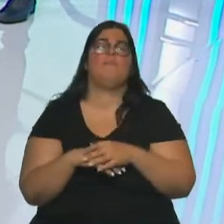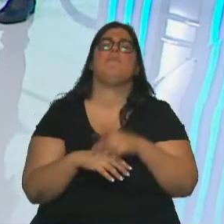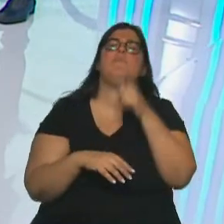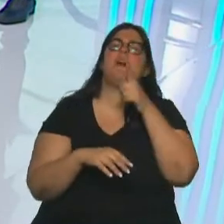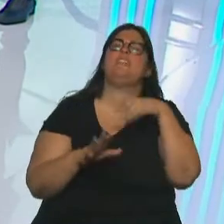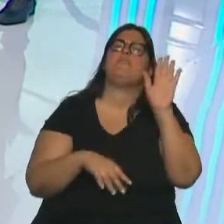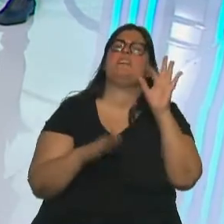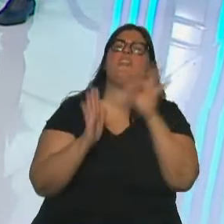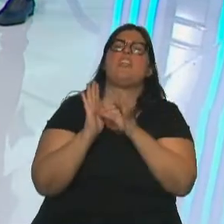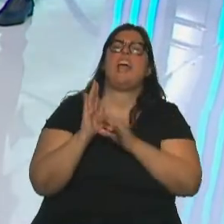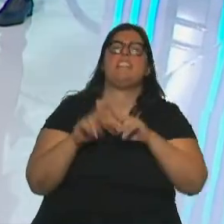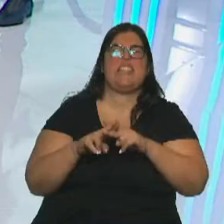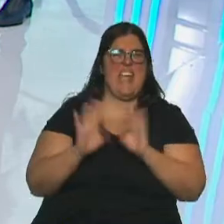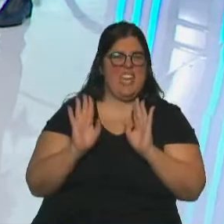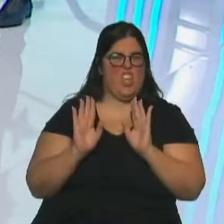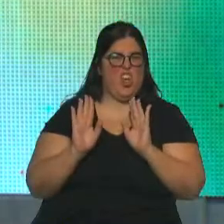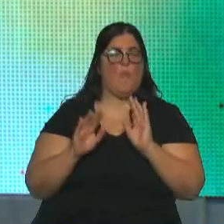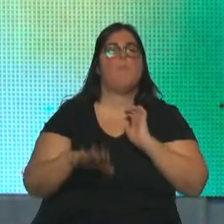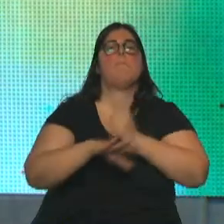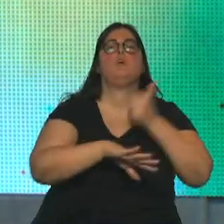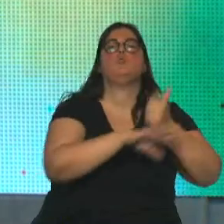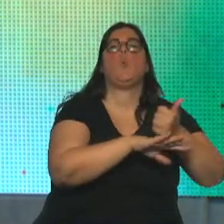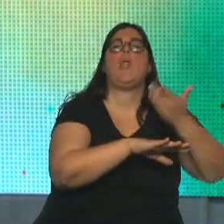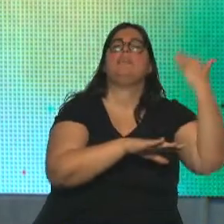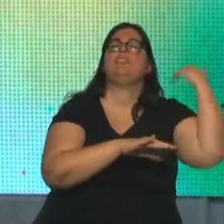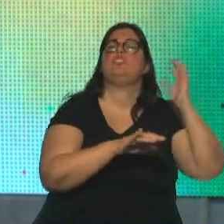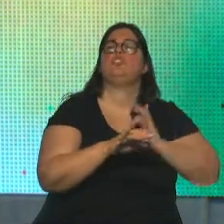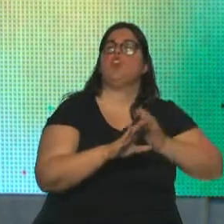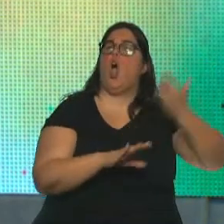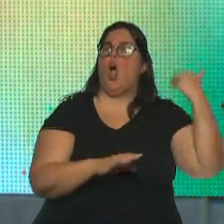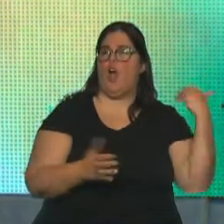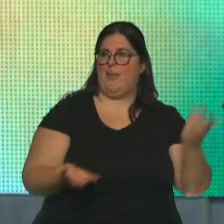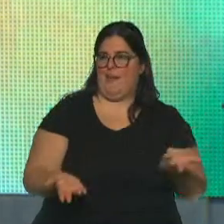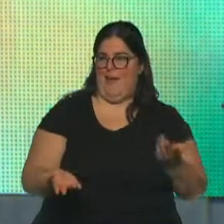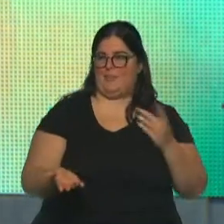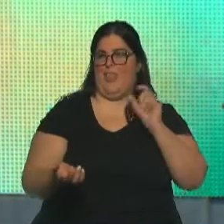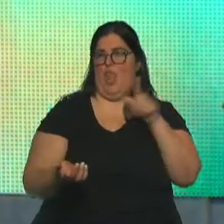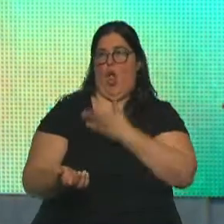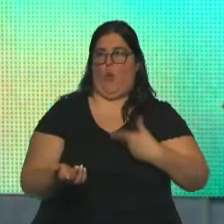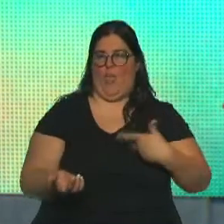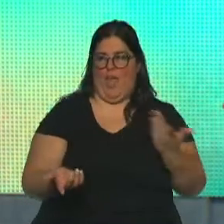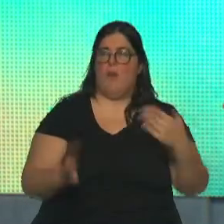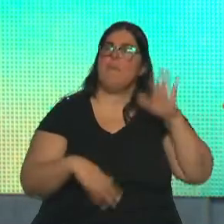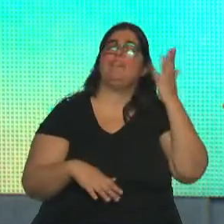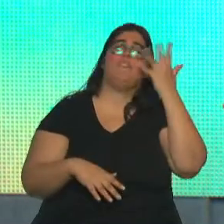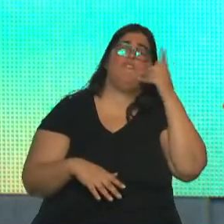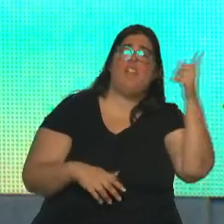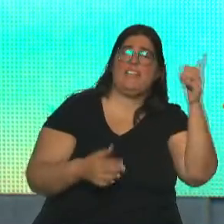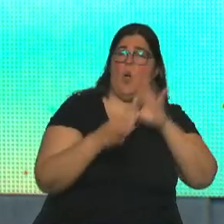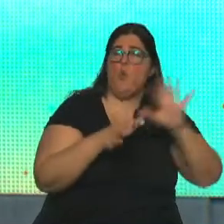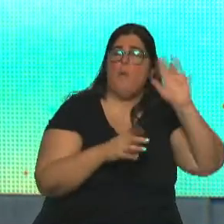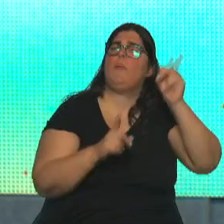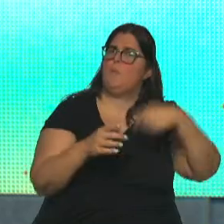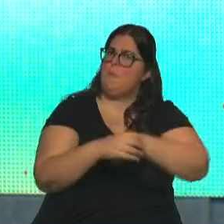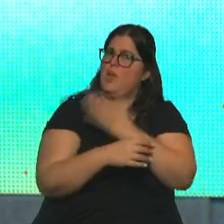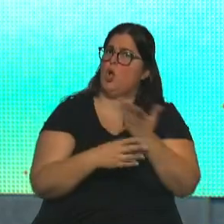de posturas, me parece más históricas y de acuerdo también a cada gobierno. De hecho, bueno, lo planteábamos sobre todo en Francia y en Europa, pero también en Mercosur.